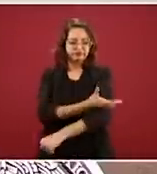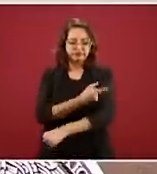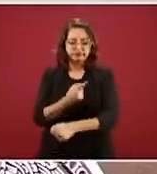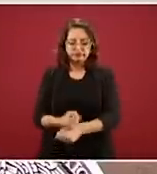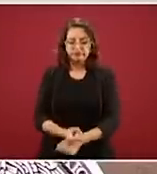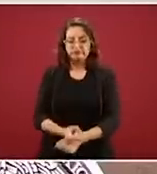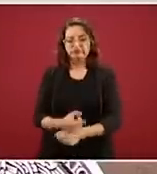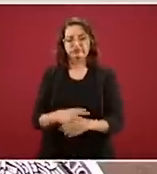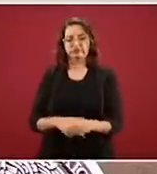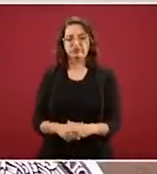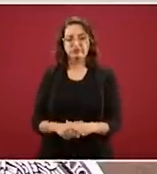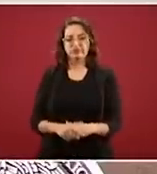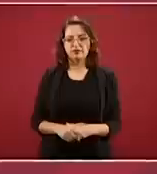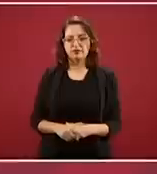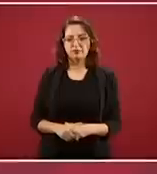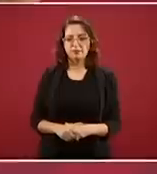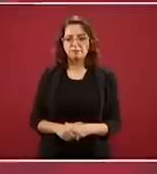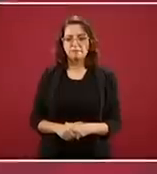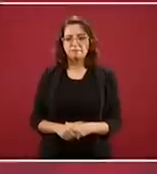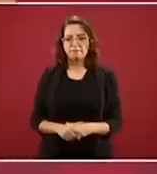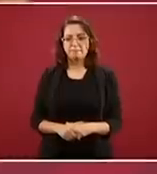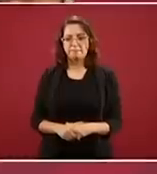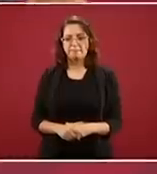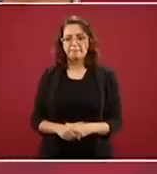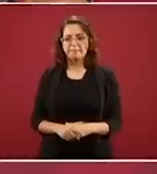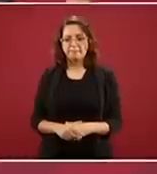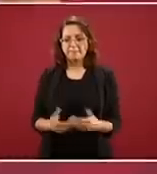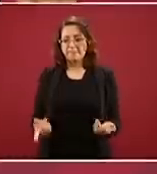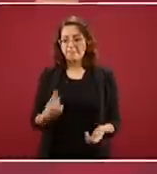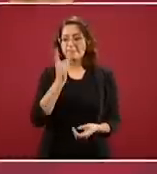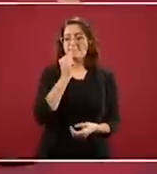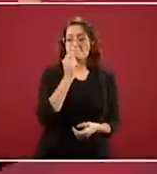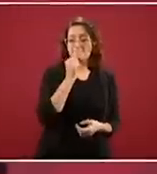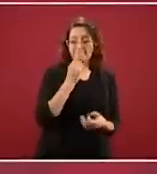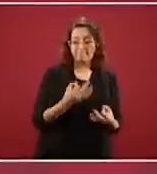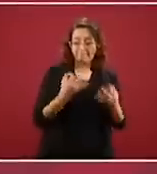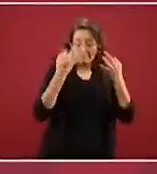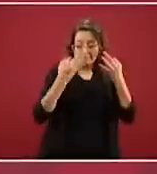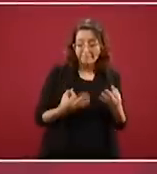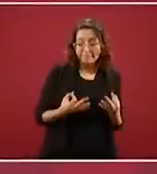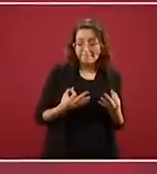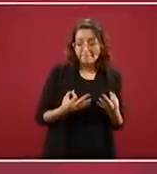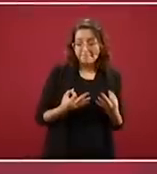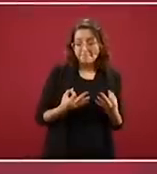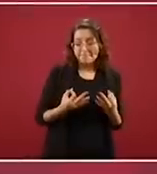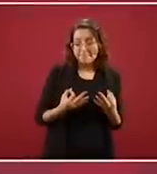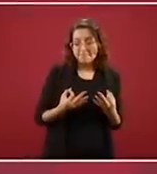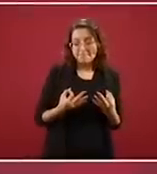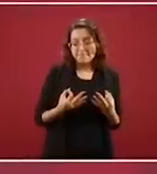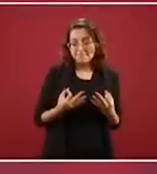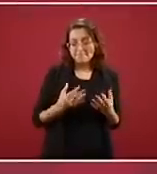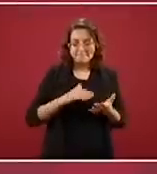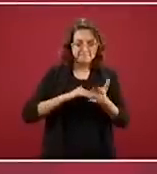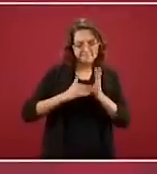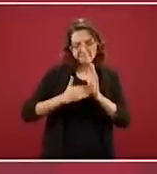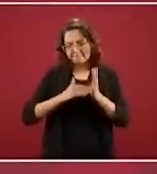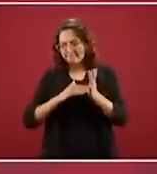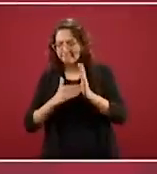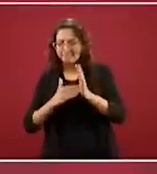el que no es un buen policía, ¿no? Tiene muy buenas